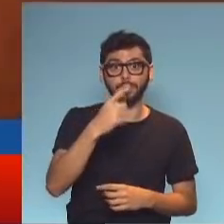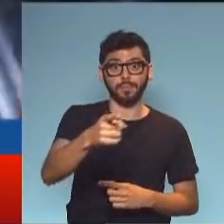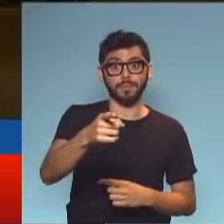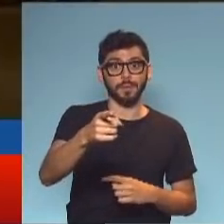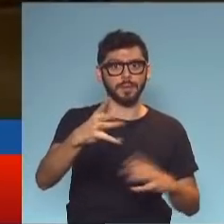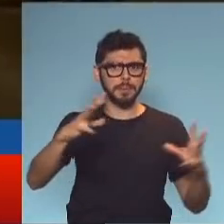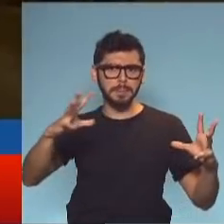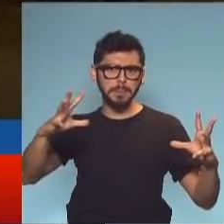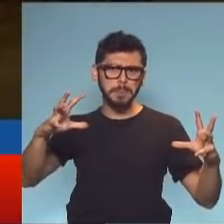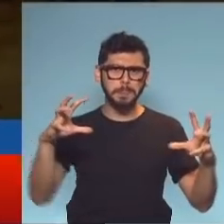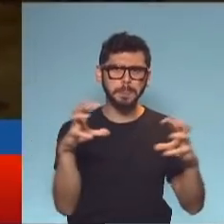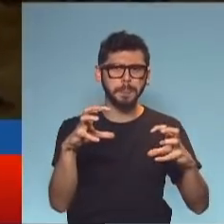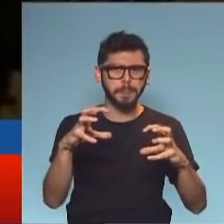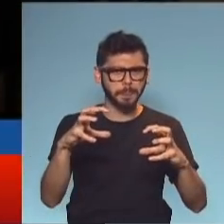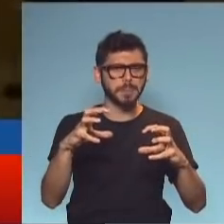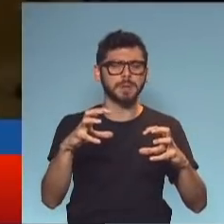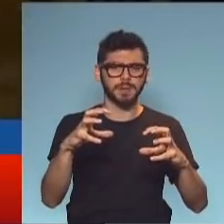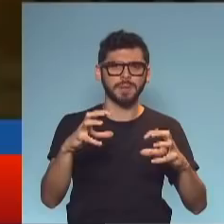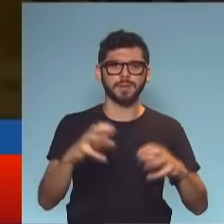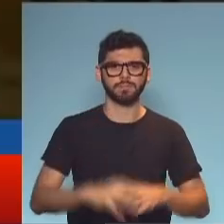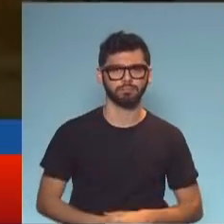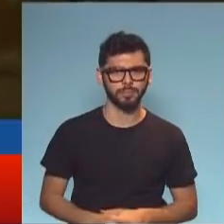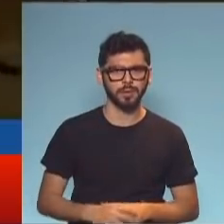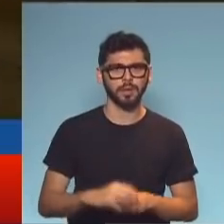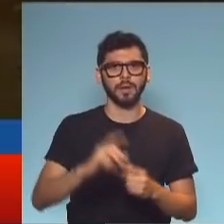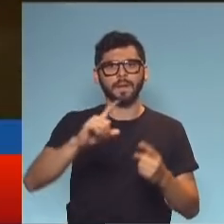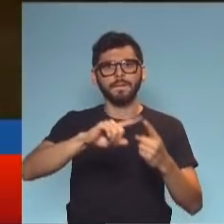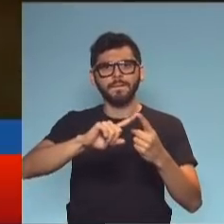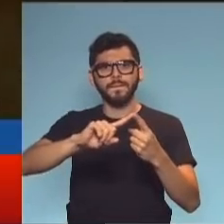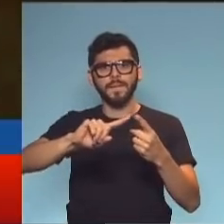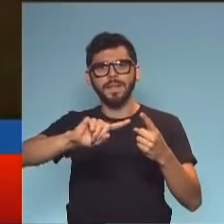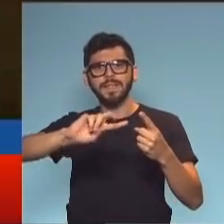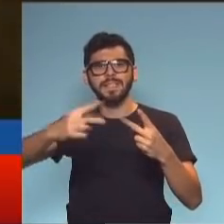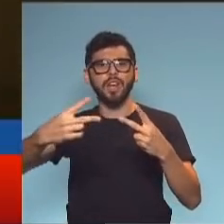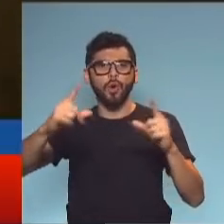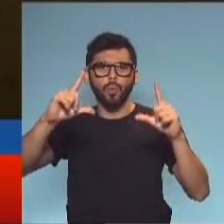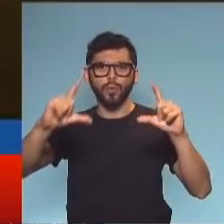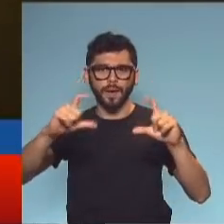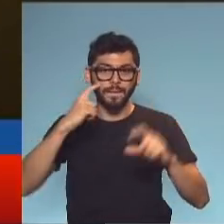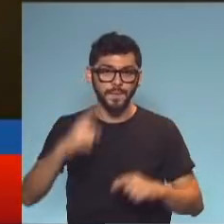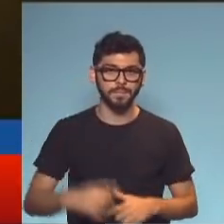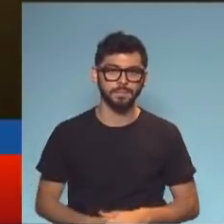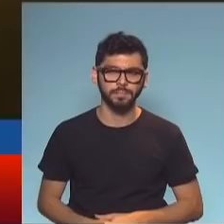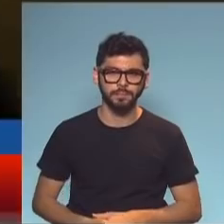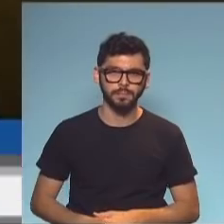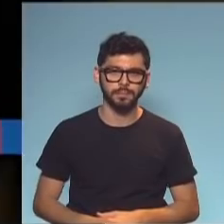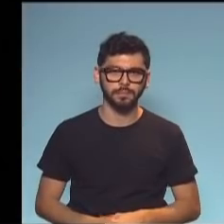esa tensión que se dio entre estos grupos, ¿no? Pasemos a la segunda imagen.